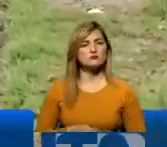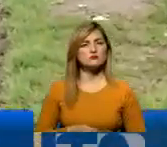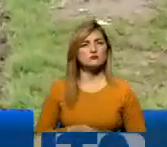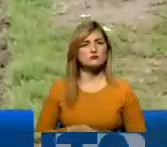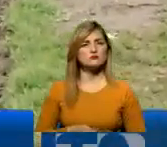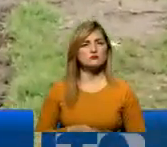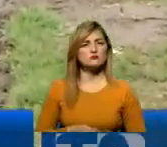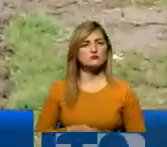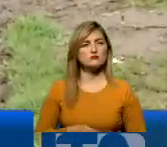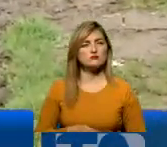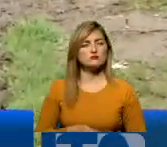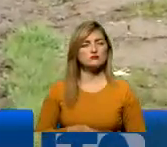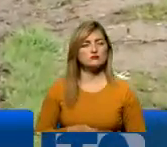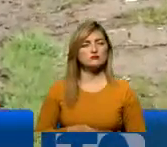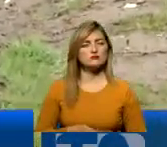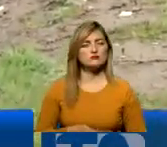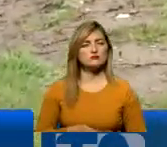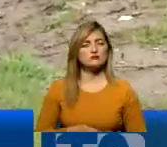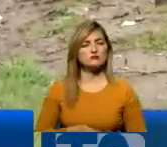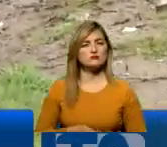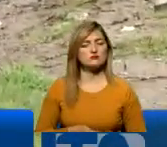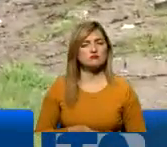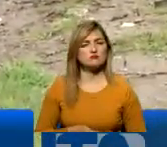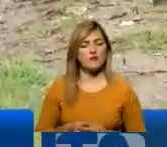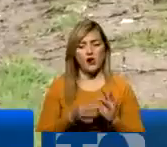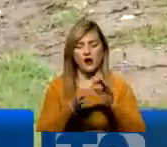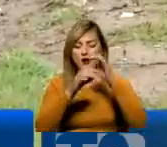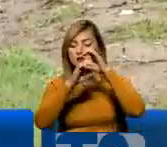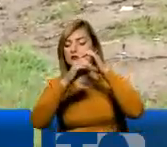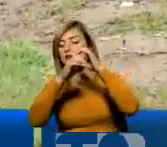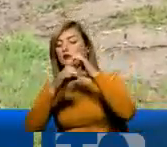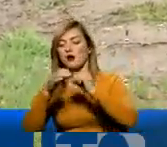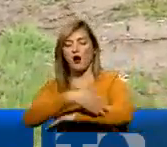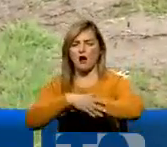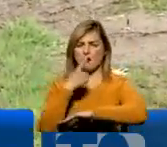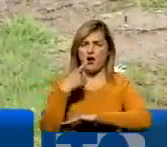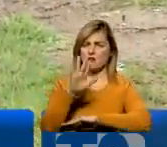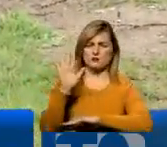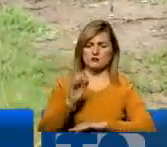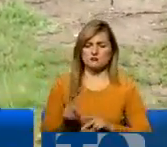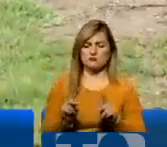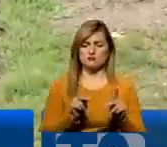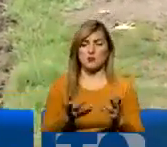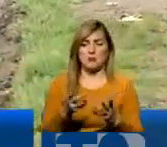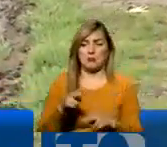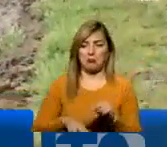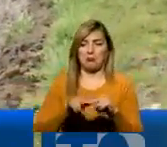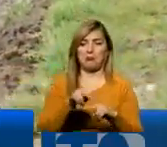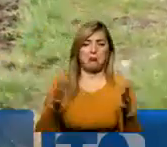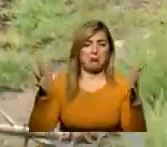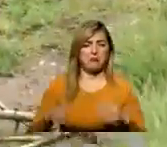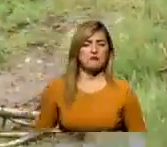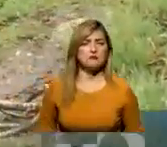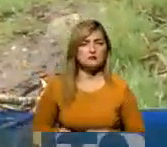hasta eso quedó en plan. Claro, sí, ya vinieron a hacer el levantamiento topográfico de algunas calles de aquí del barrio, pero no se ha concretado ninguna